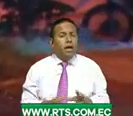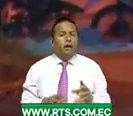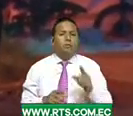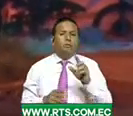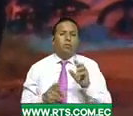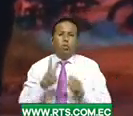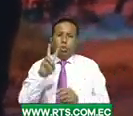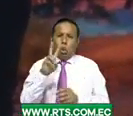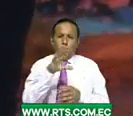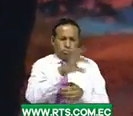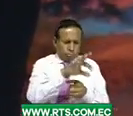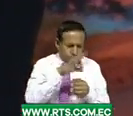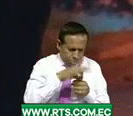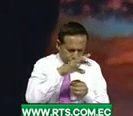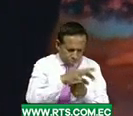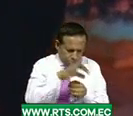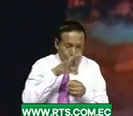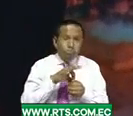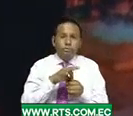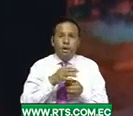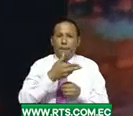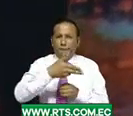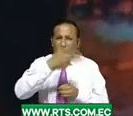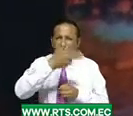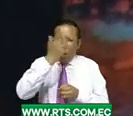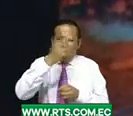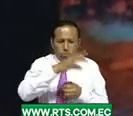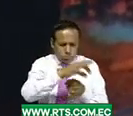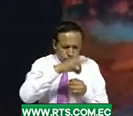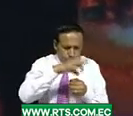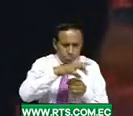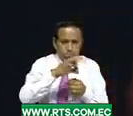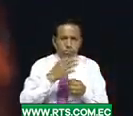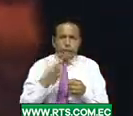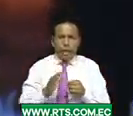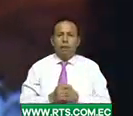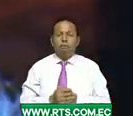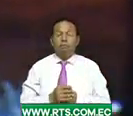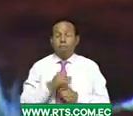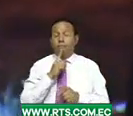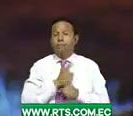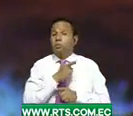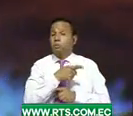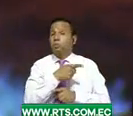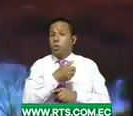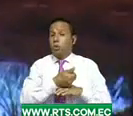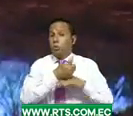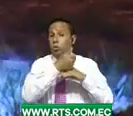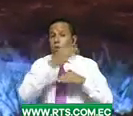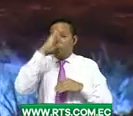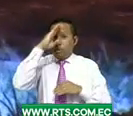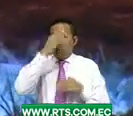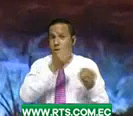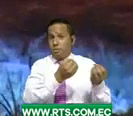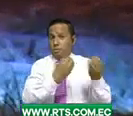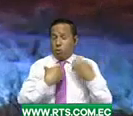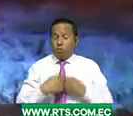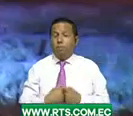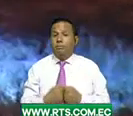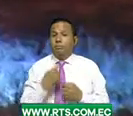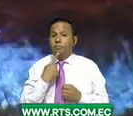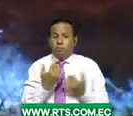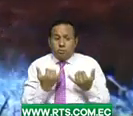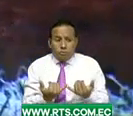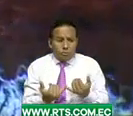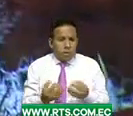indicios balísticos, vainas percutidas, como lo determina la institución del orden. No han encontrado por ahora